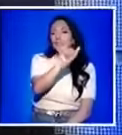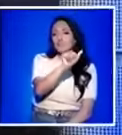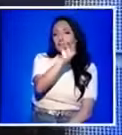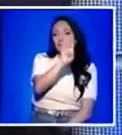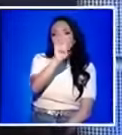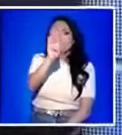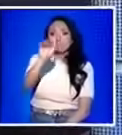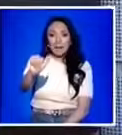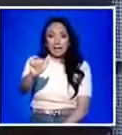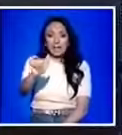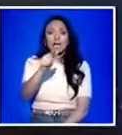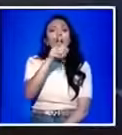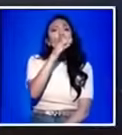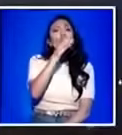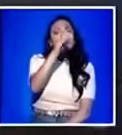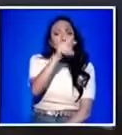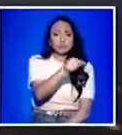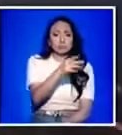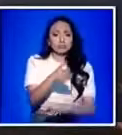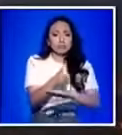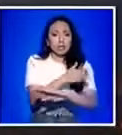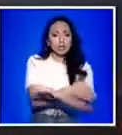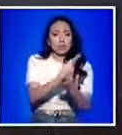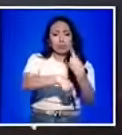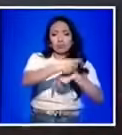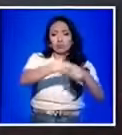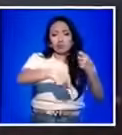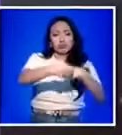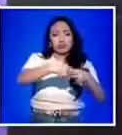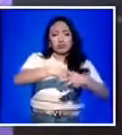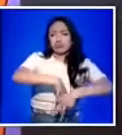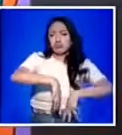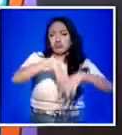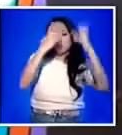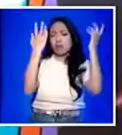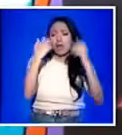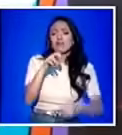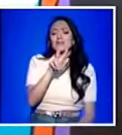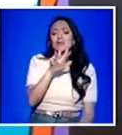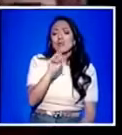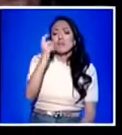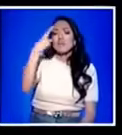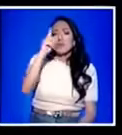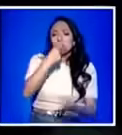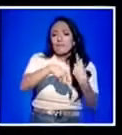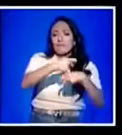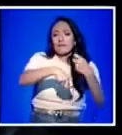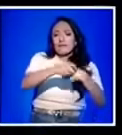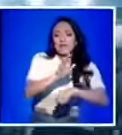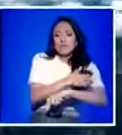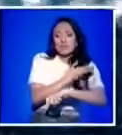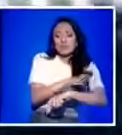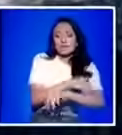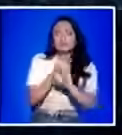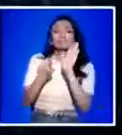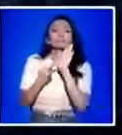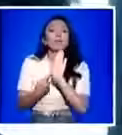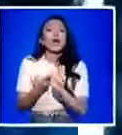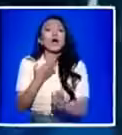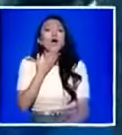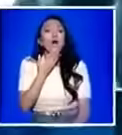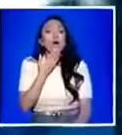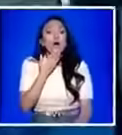música ha traspasado las generaciones y ha vendido más de 350 millones de discos. El show será mediante tecnología